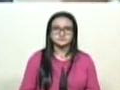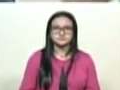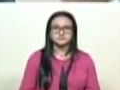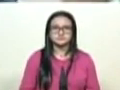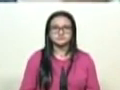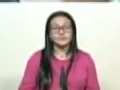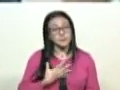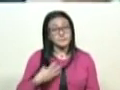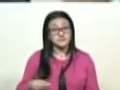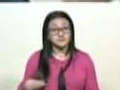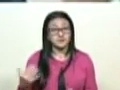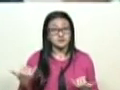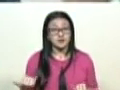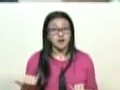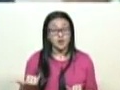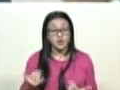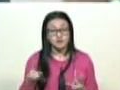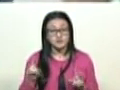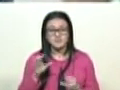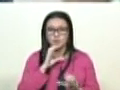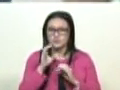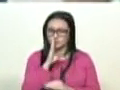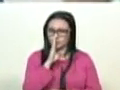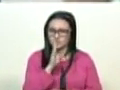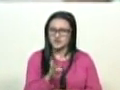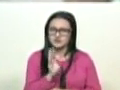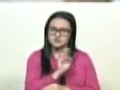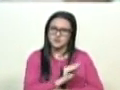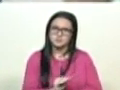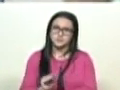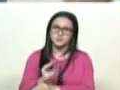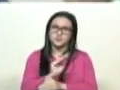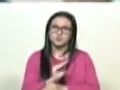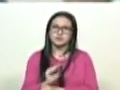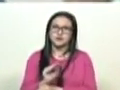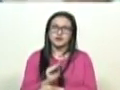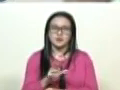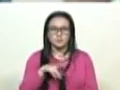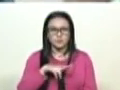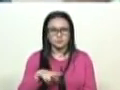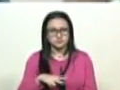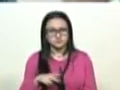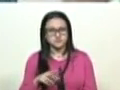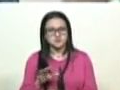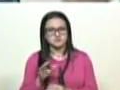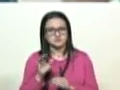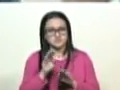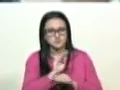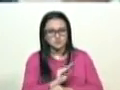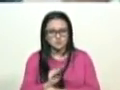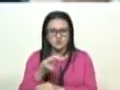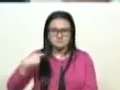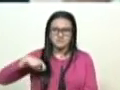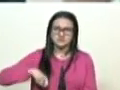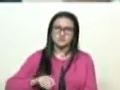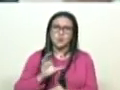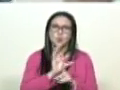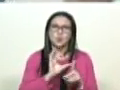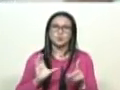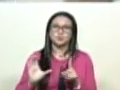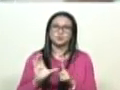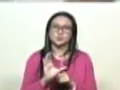ha decidido nuevos canales de comunicación directa para proteger a la comunidad portuguesa, proteger su inversión, su